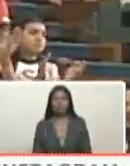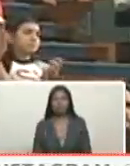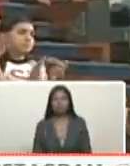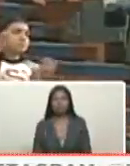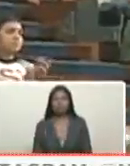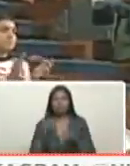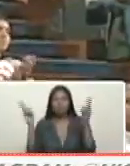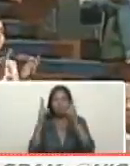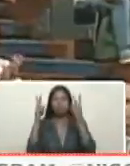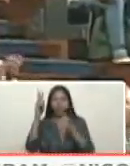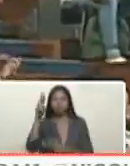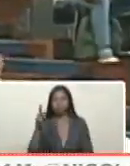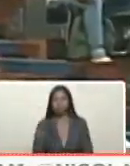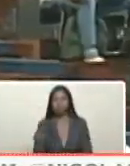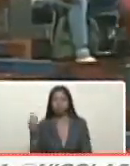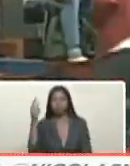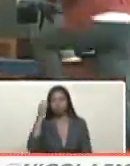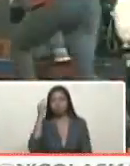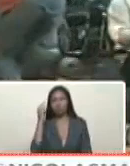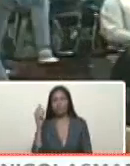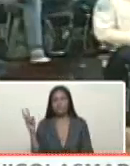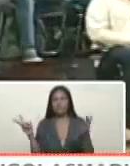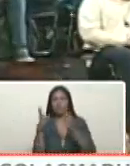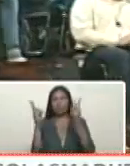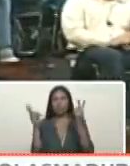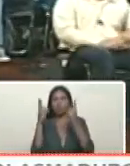Victoria diaria, victoria popular.